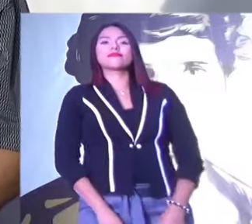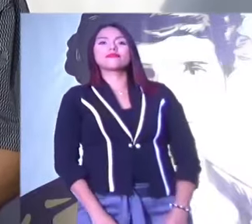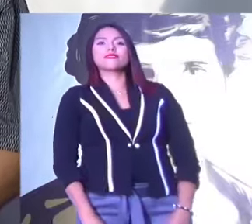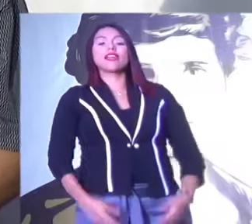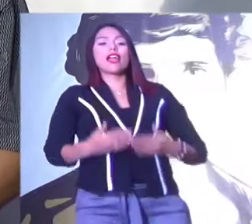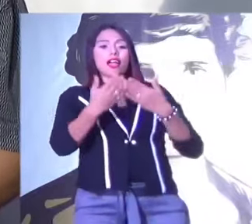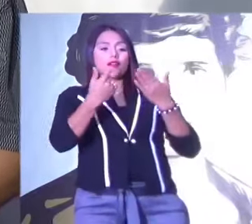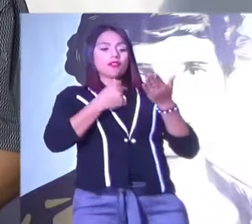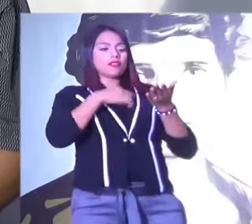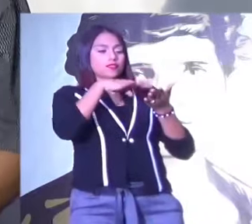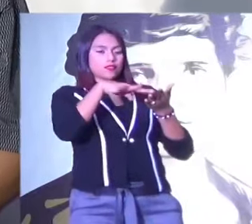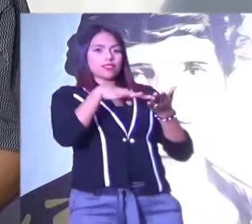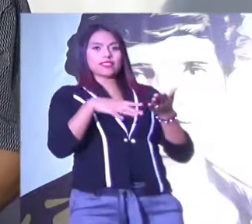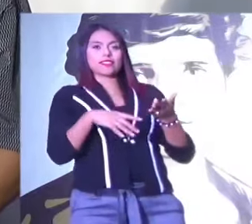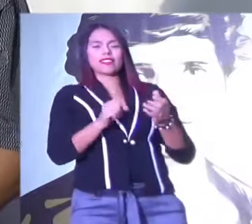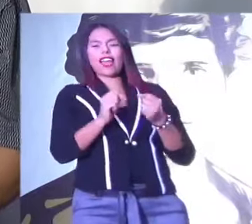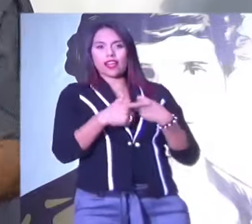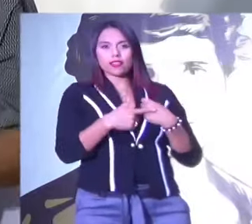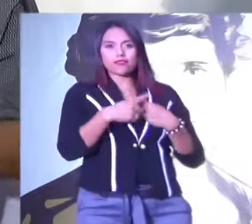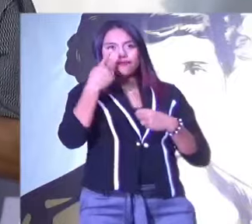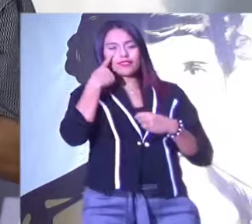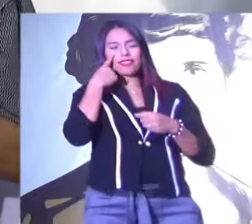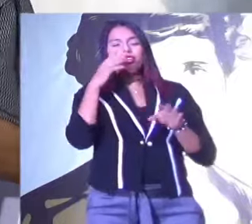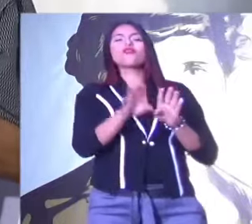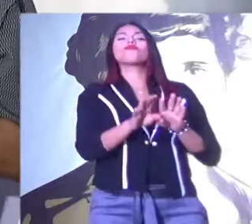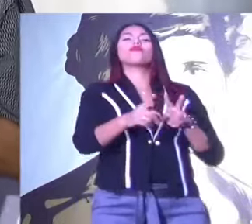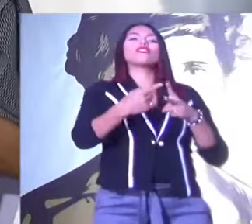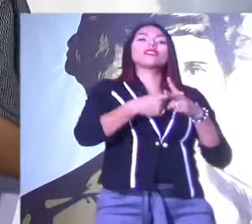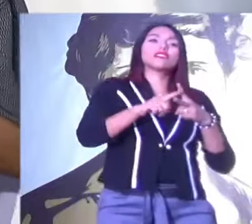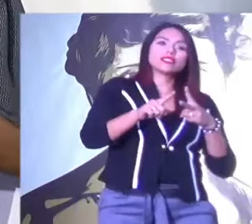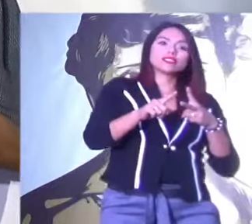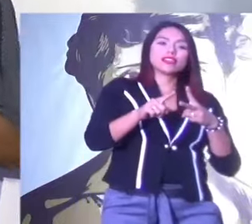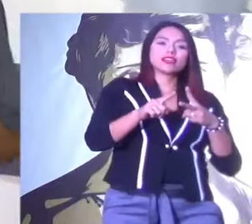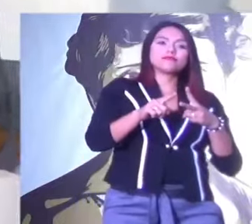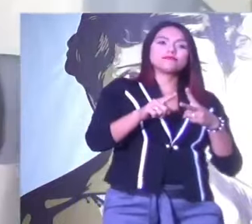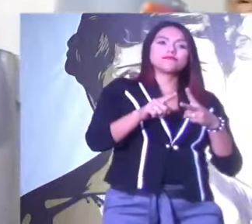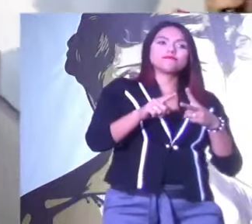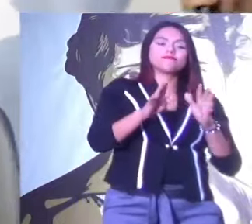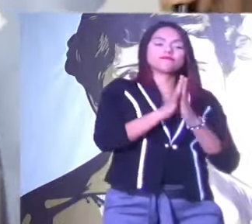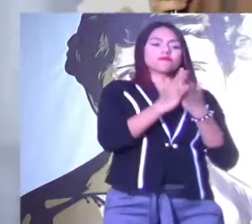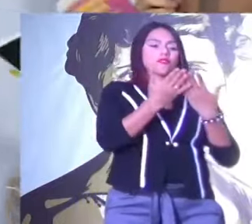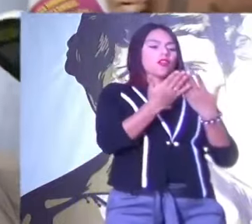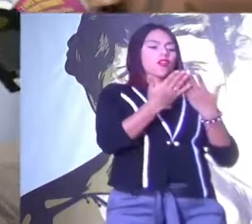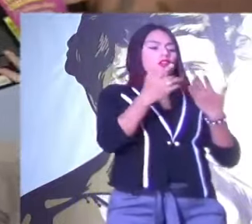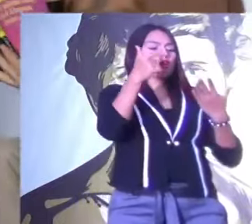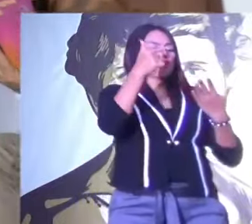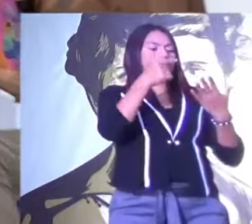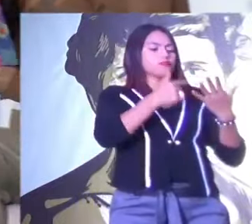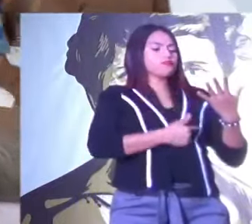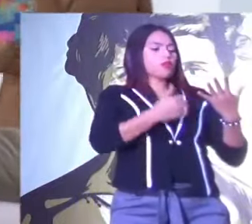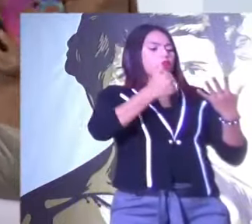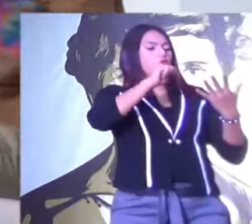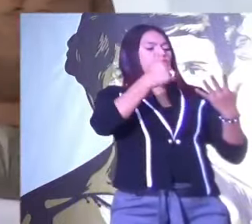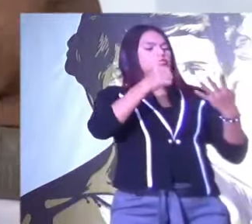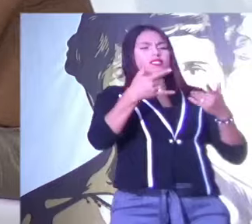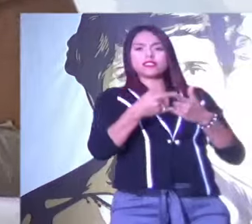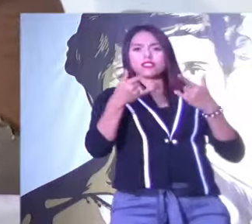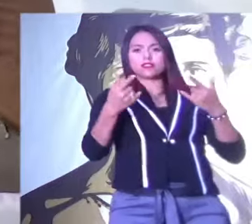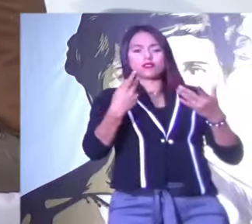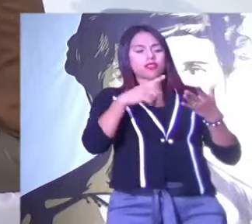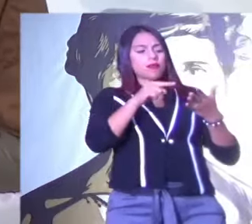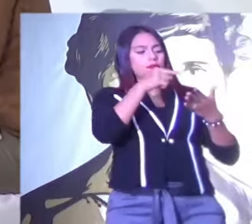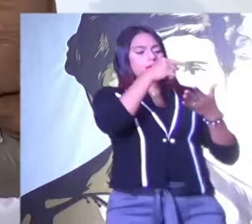me encanta el inicio de la antología de cuentos. Es una carta abierta, son 11 relatos, pero la carta abierta que firman todos